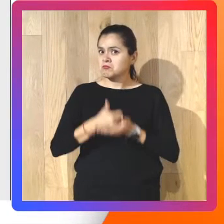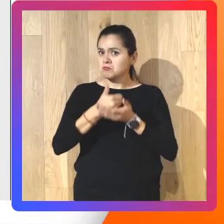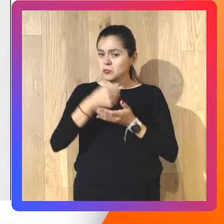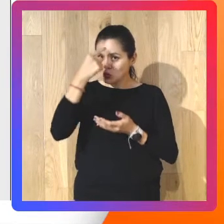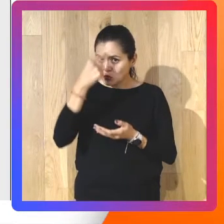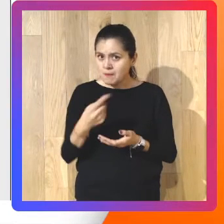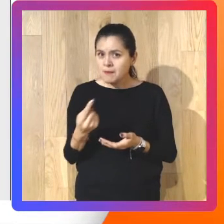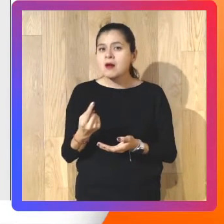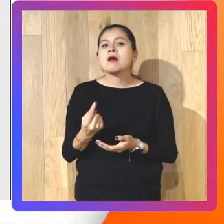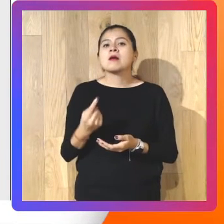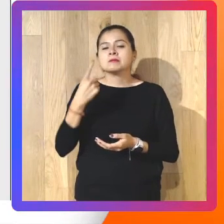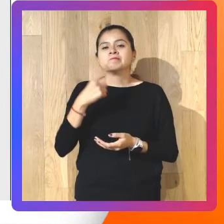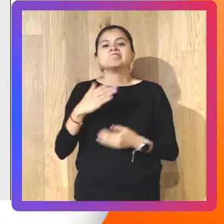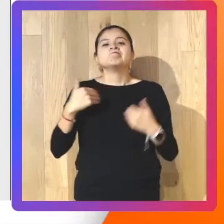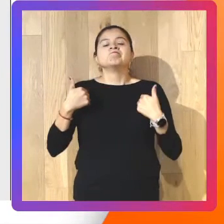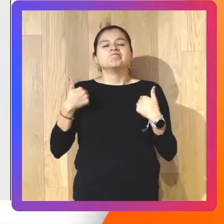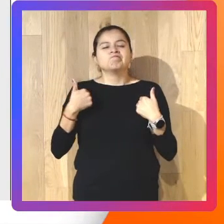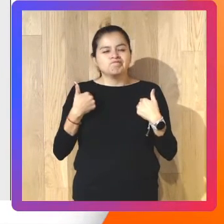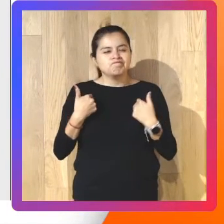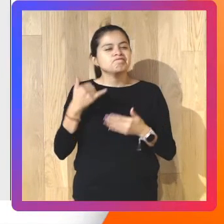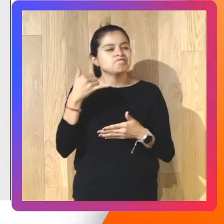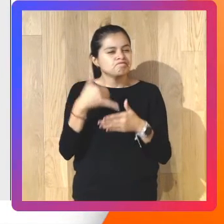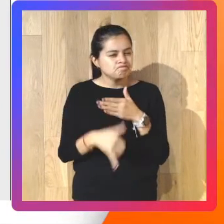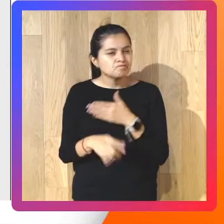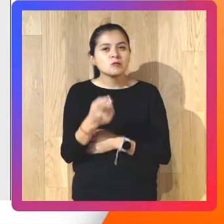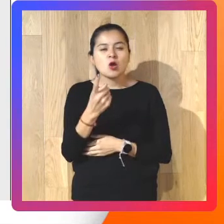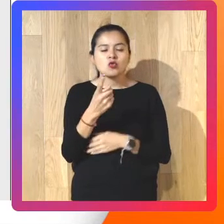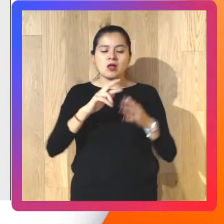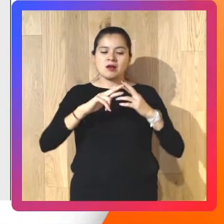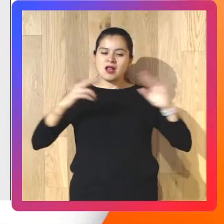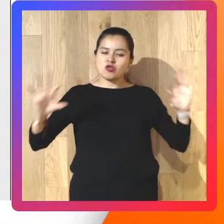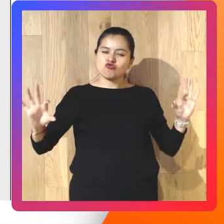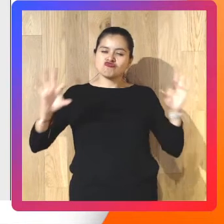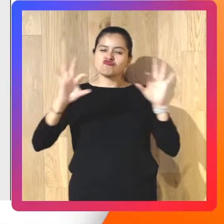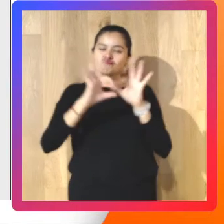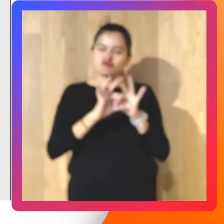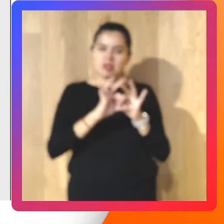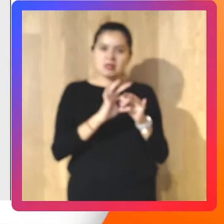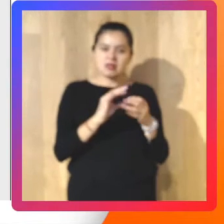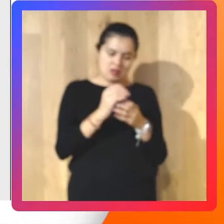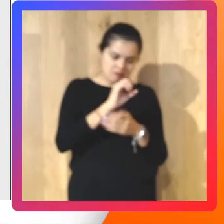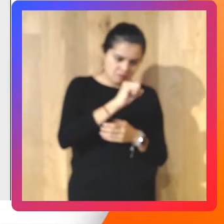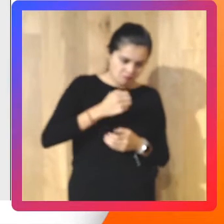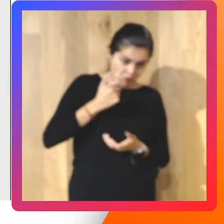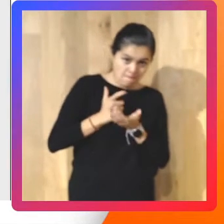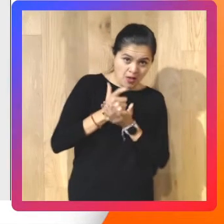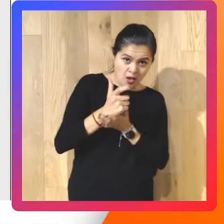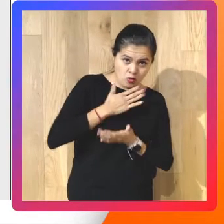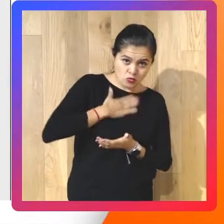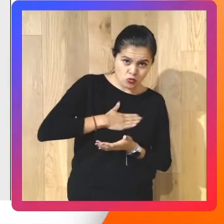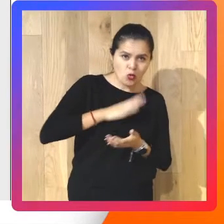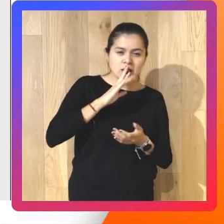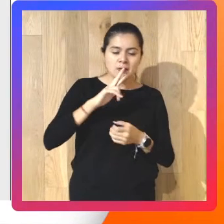primero a comprender que hay una relación indisoluble entre salario digno y responsabilidad